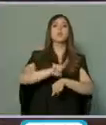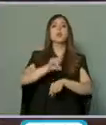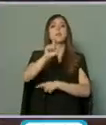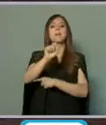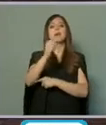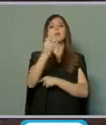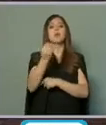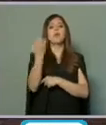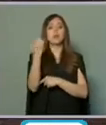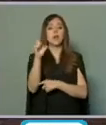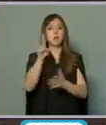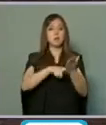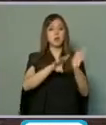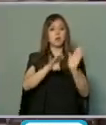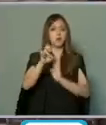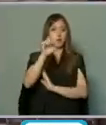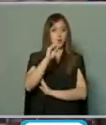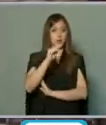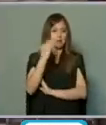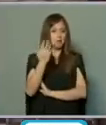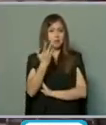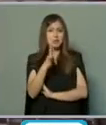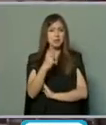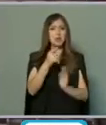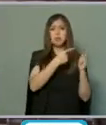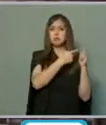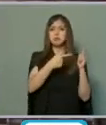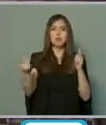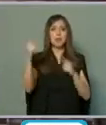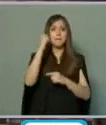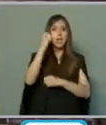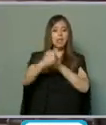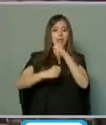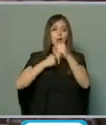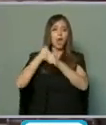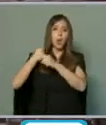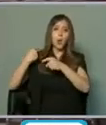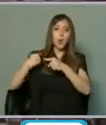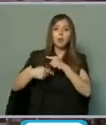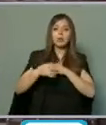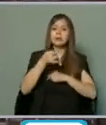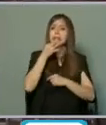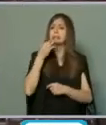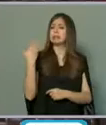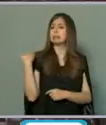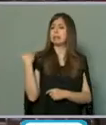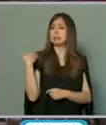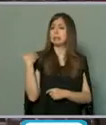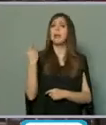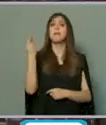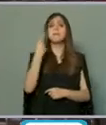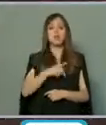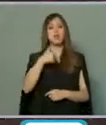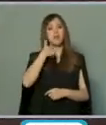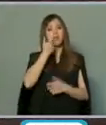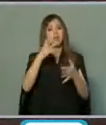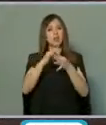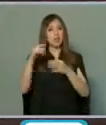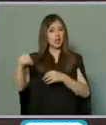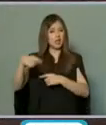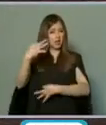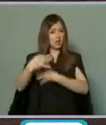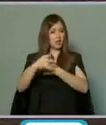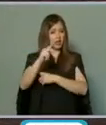de 1999, es decir, estamos por cumplir 20 años como tribunal local. Muy joven. Claro. Y les voy a dar un dato interesante, es un tribunal que ha